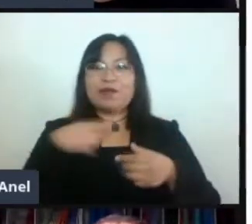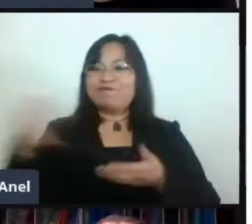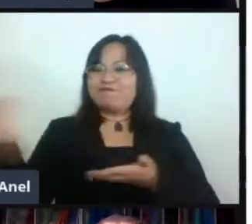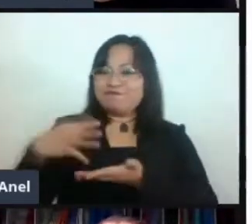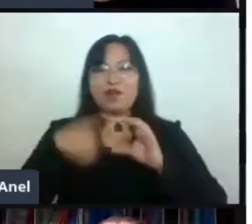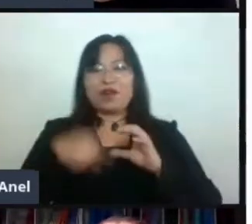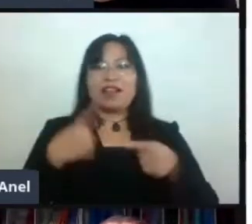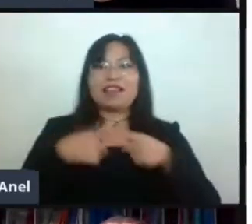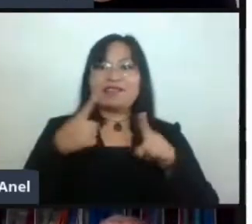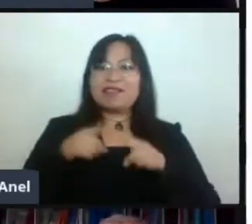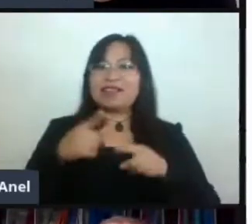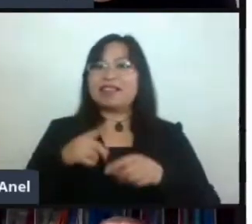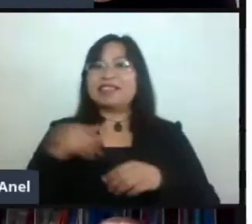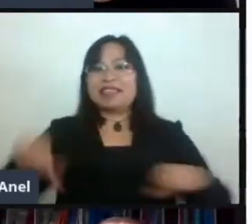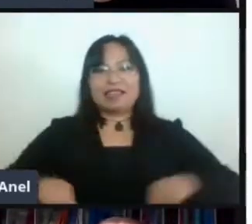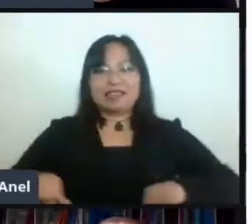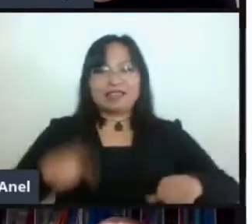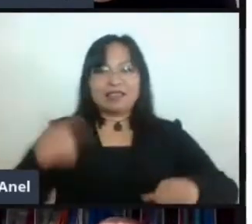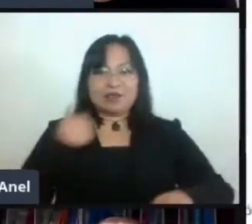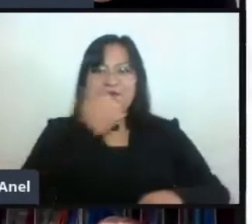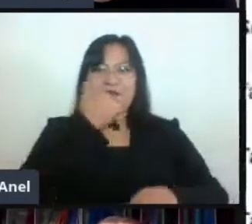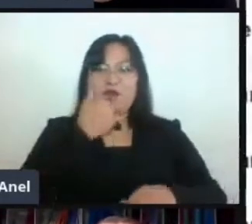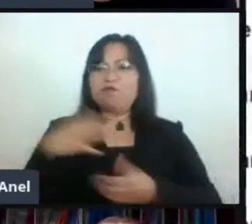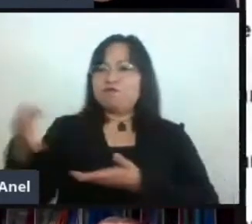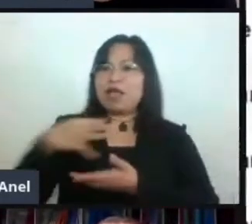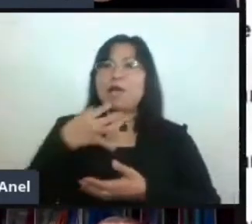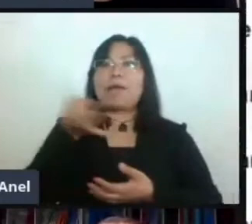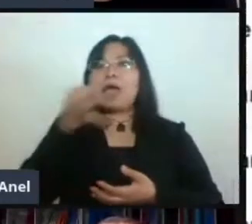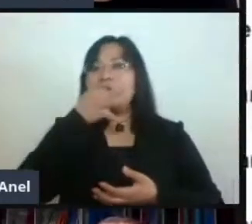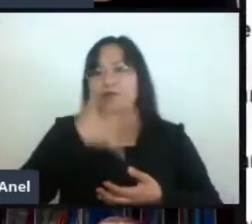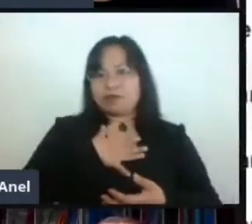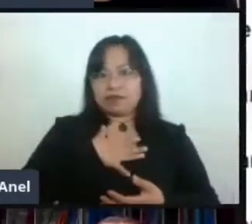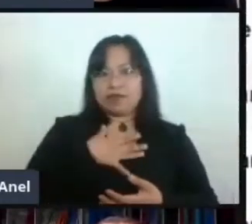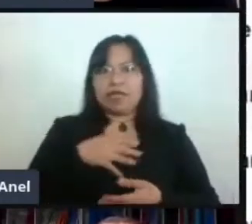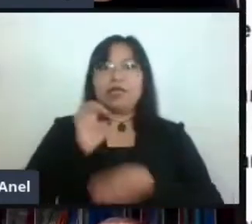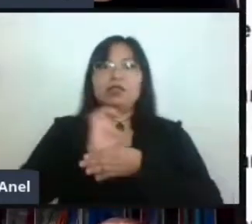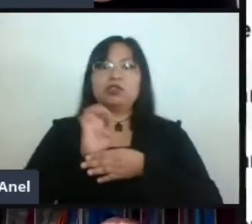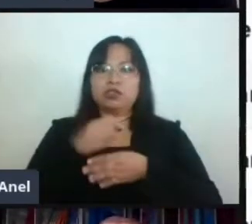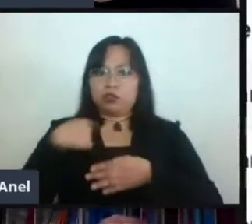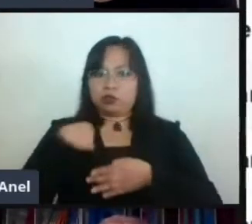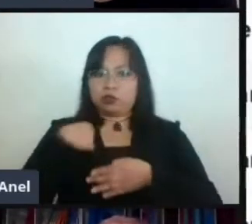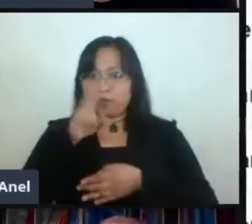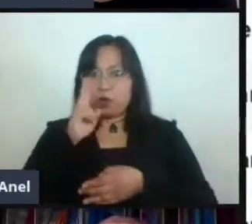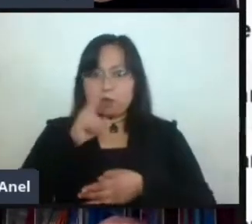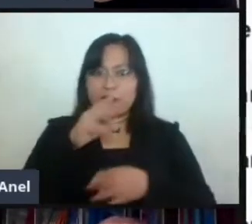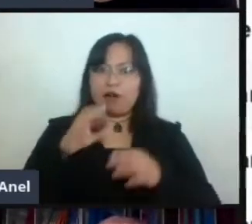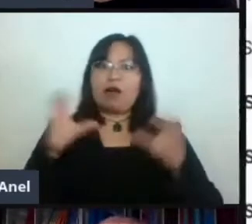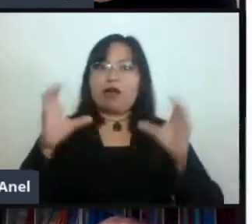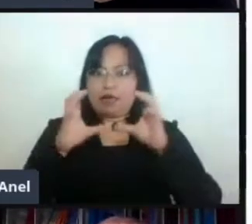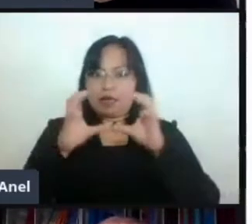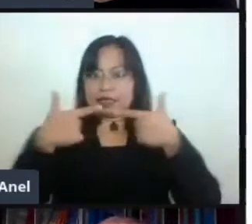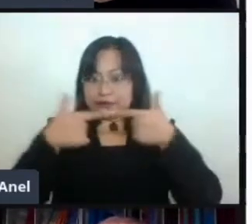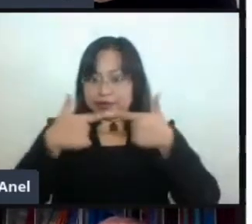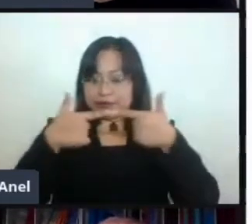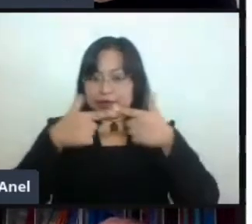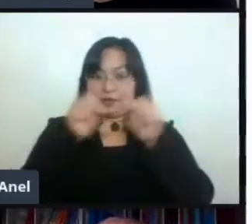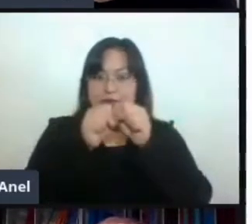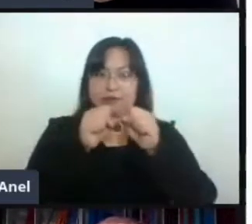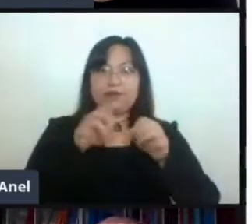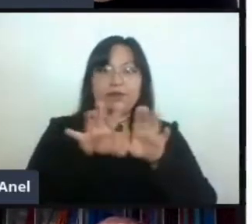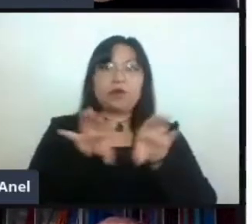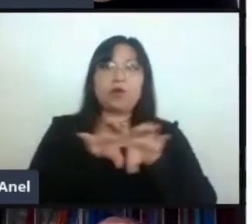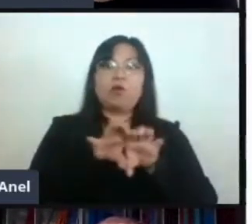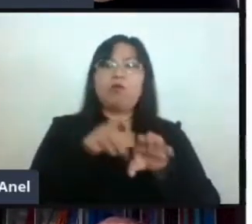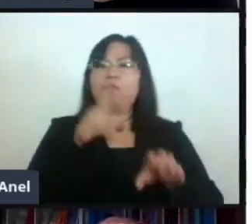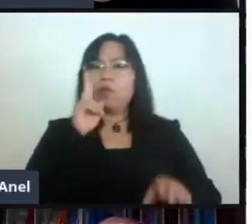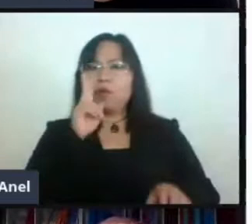Classroom, que lo puedo hacer desde aquí, desde el mosaico de aplicaciones. Miren, aquí está Classroom. O si no les aparece, que a veces sucede,